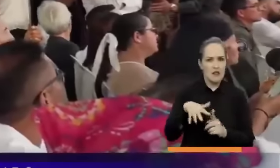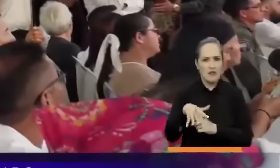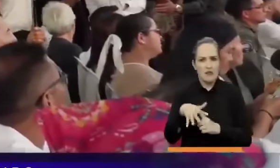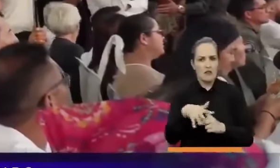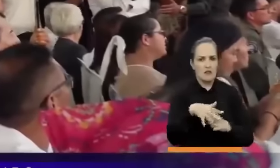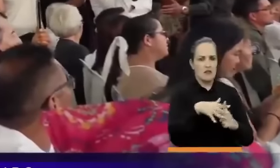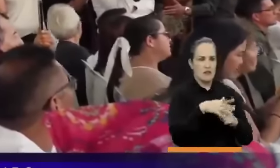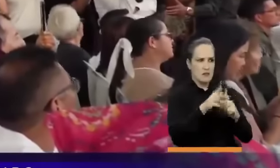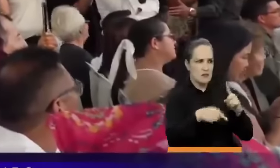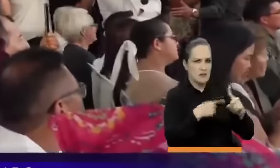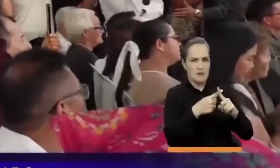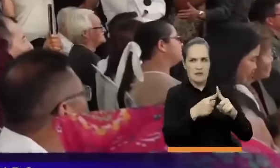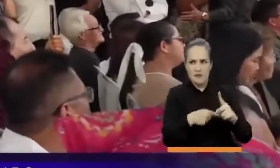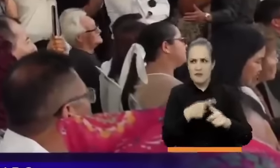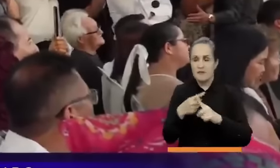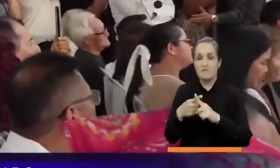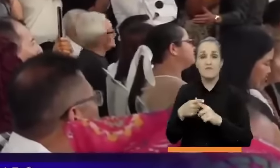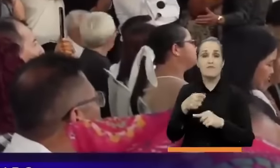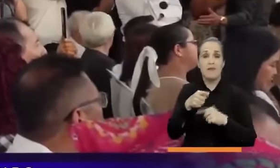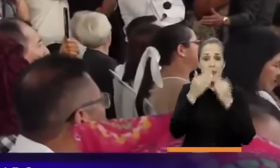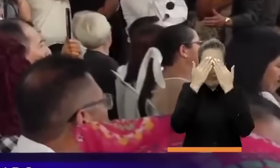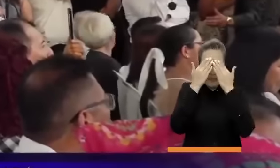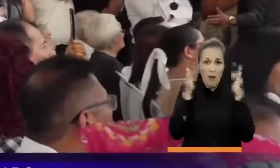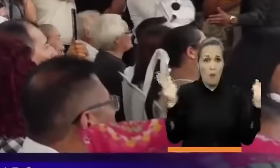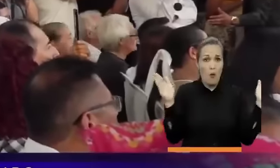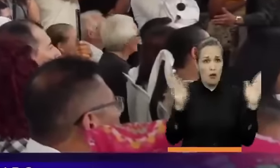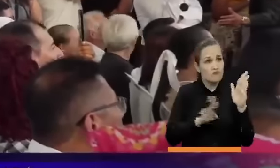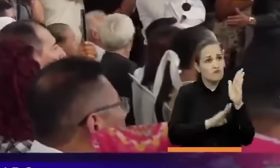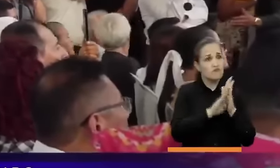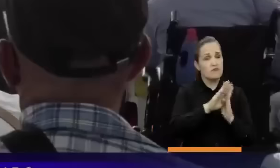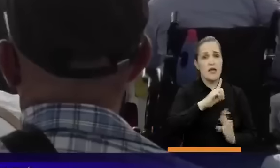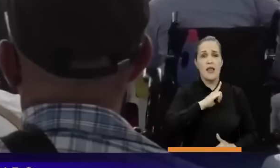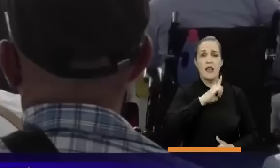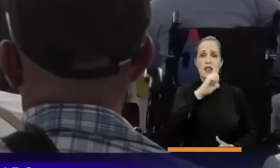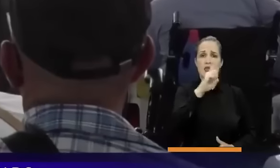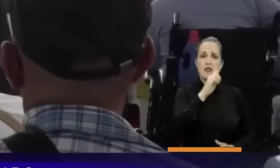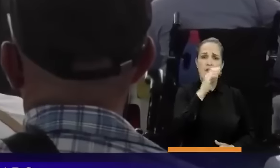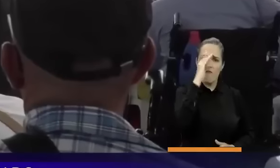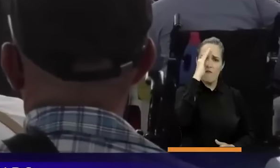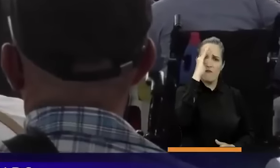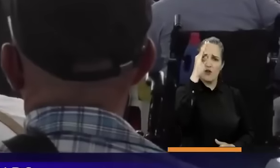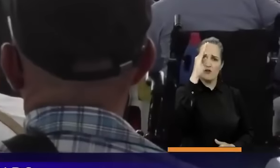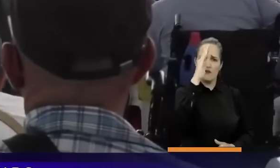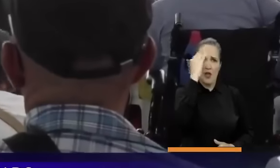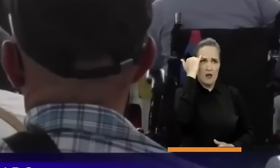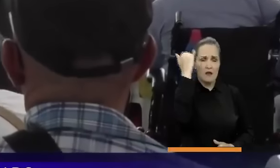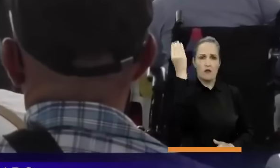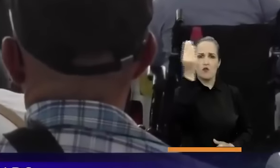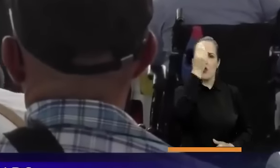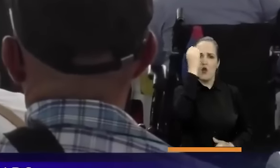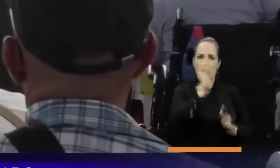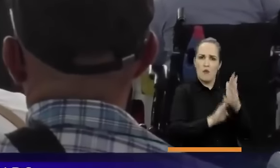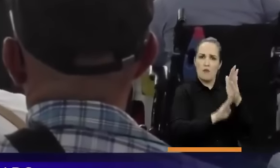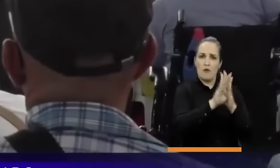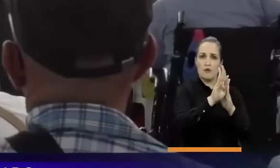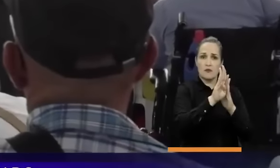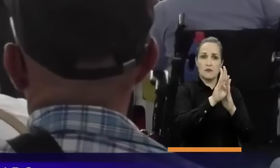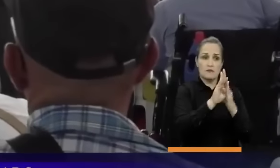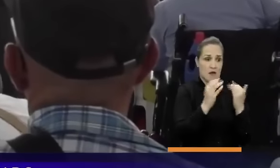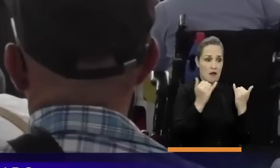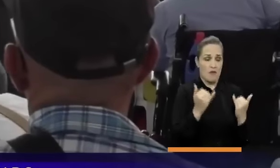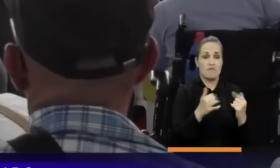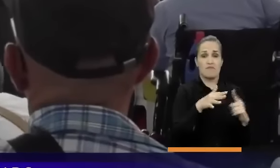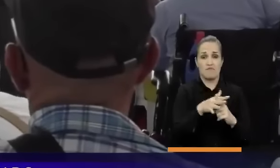con ataques continuos contra la democracia y líderes progresistas en la región según el comunicado que leyó sería un error considerar que estos